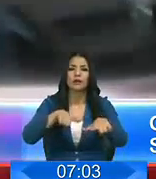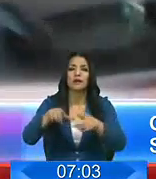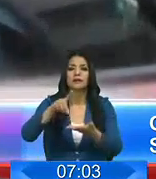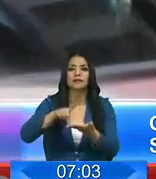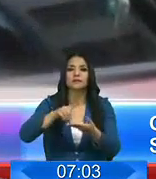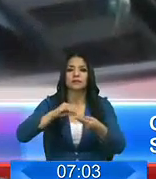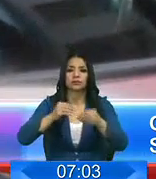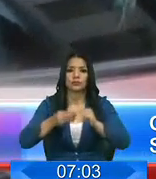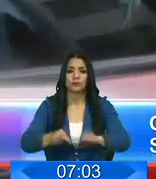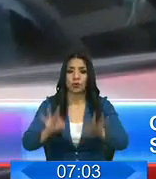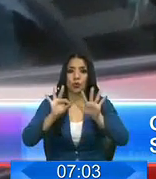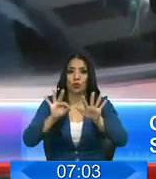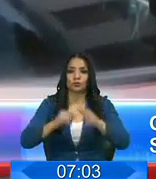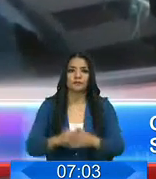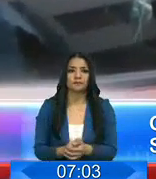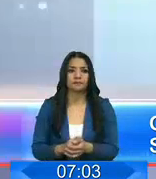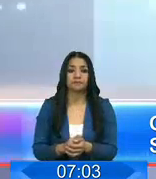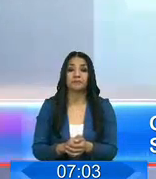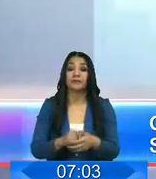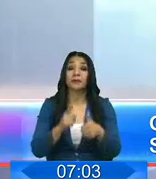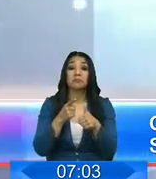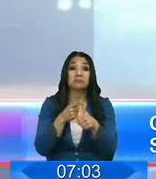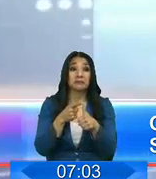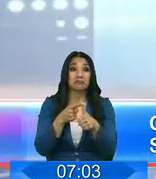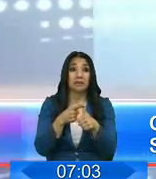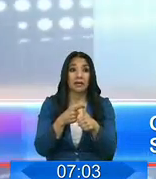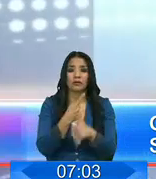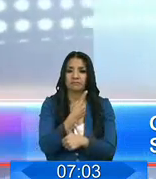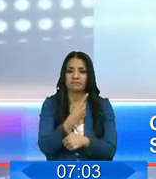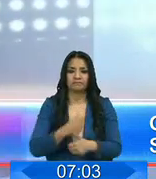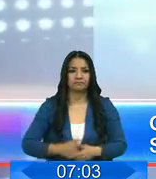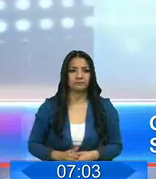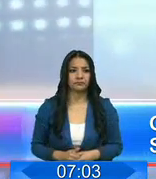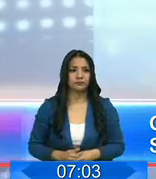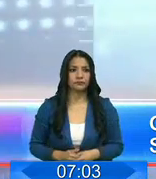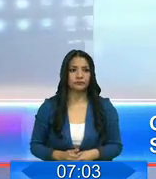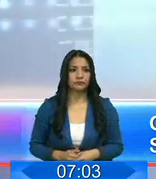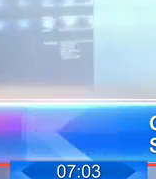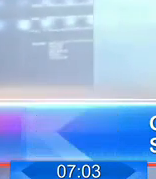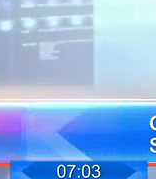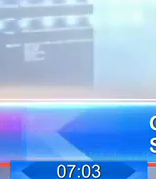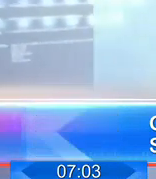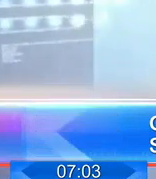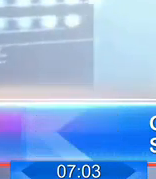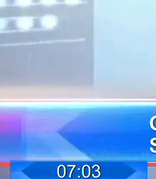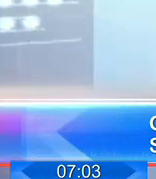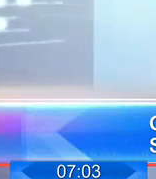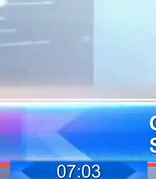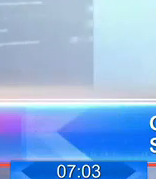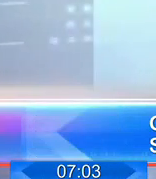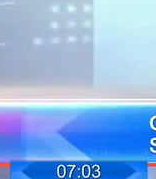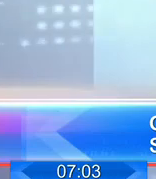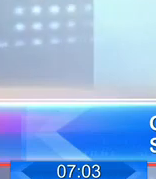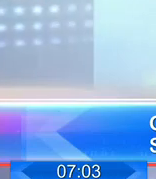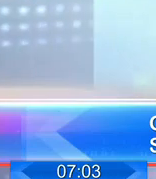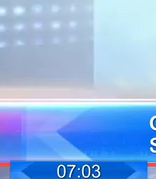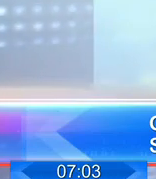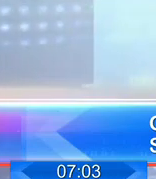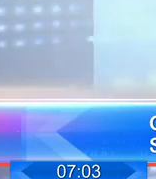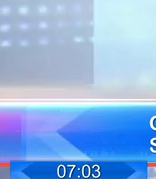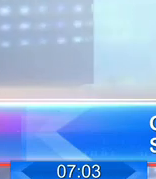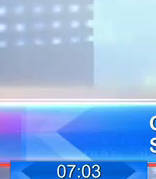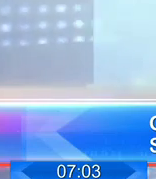En el primero de los casos, la cifra habla de un total de 170, mientras que el segundo se dio en